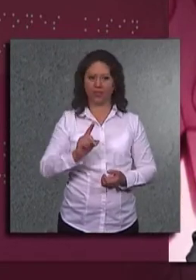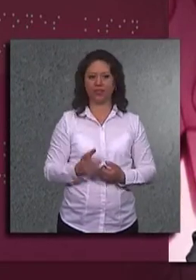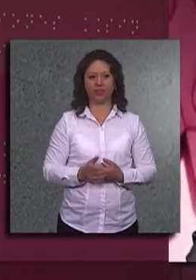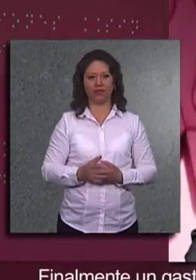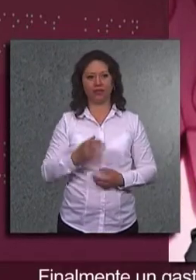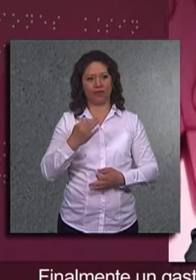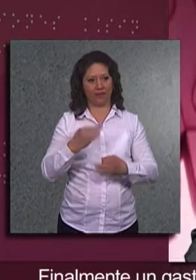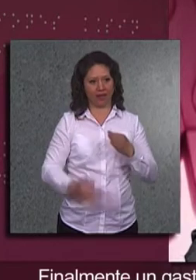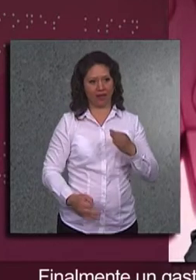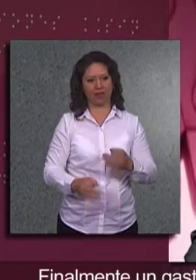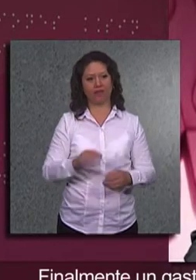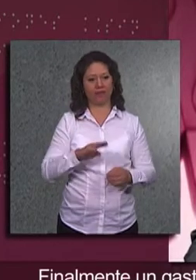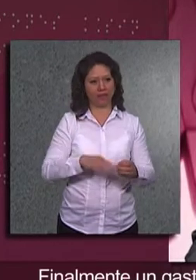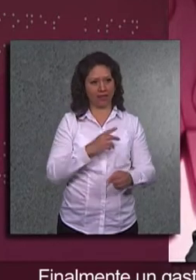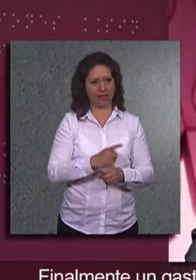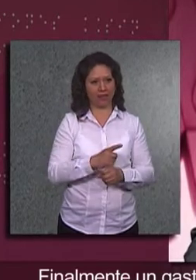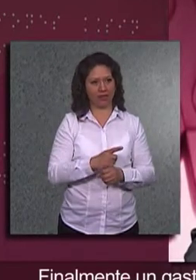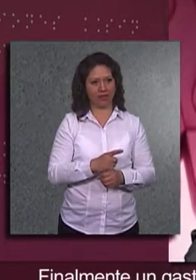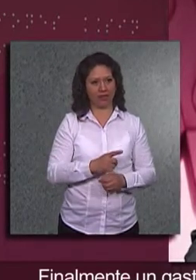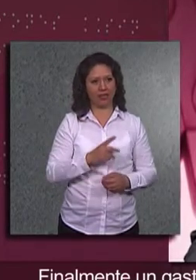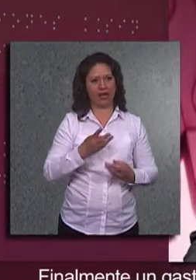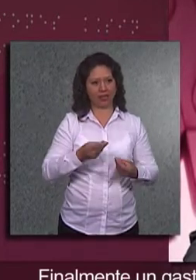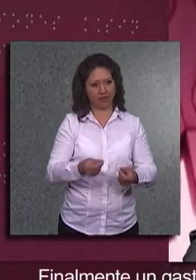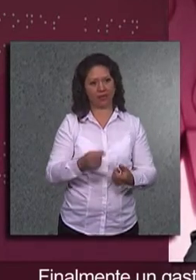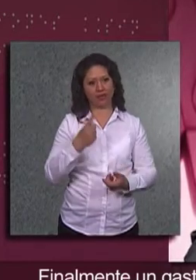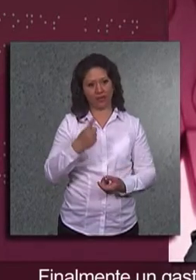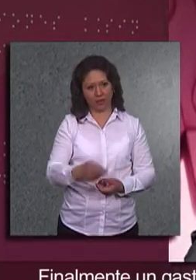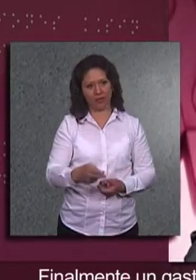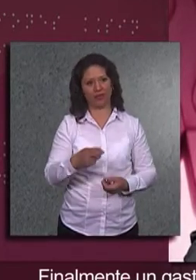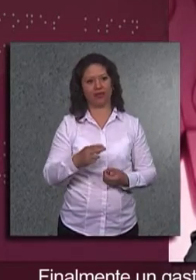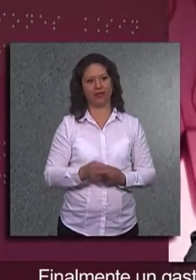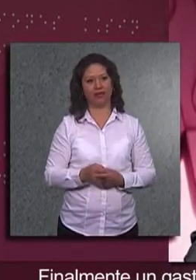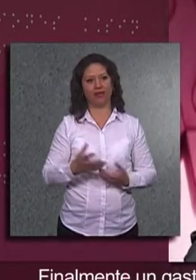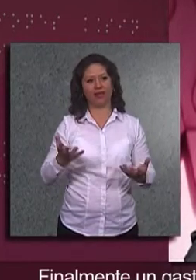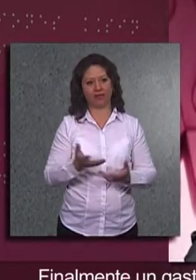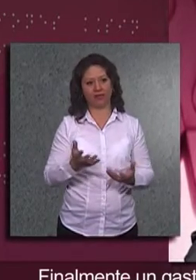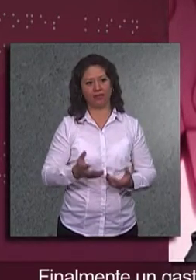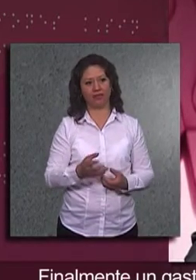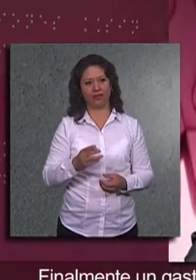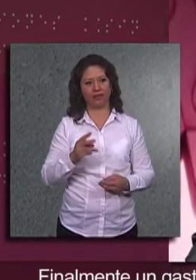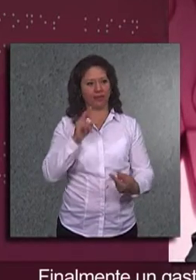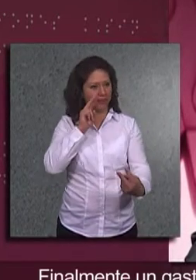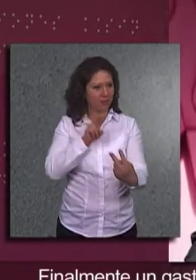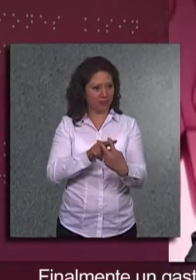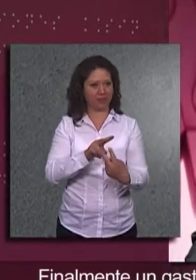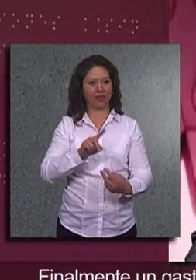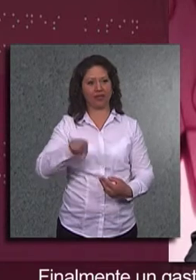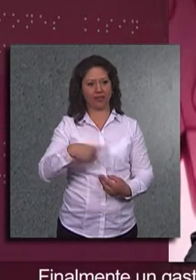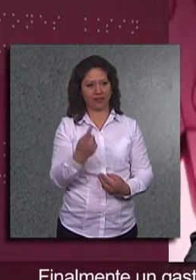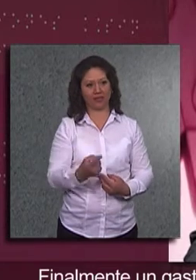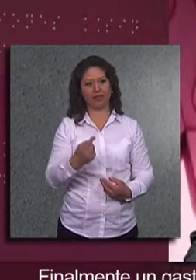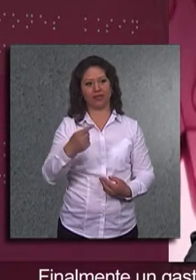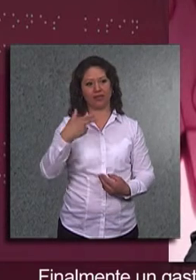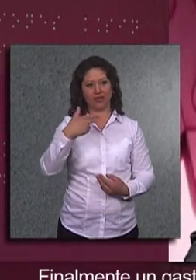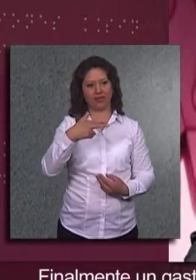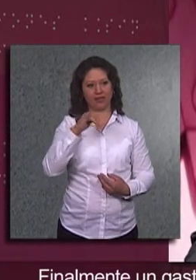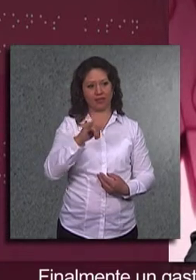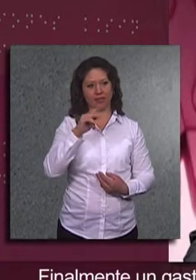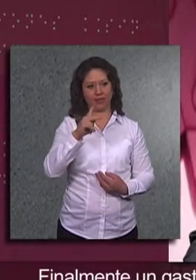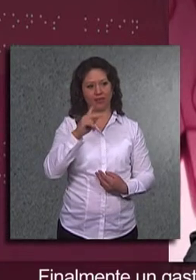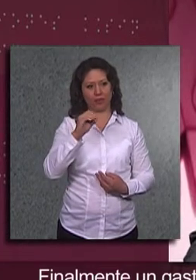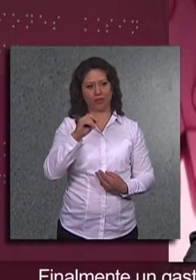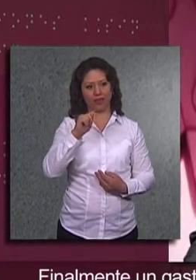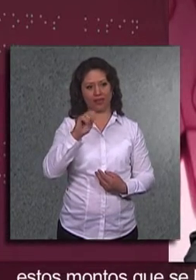las mujeres finalmente un gasto que tampoco ha sido considerado es el de las hipotecas